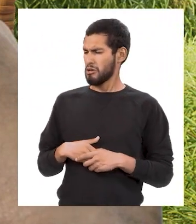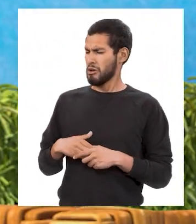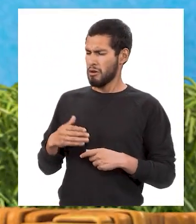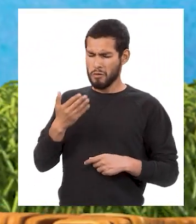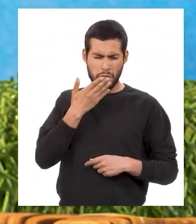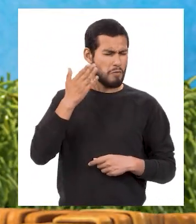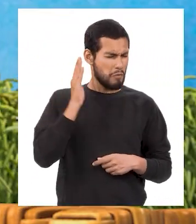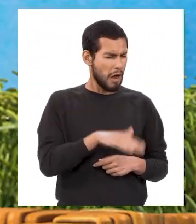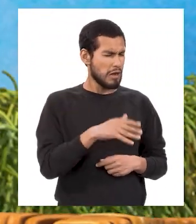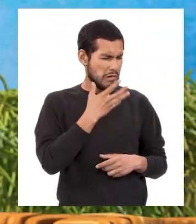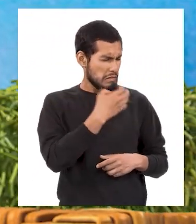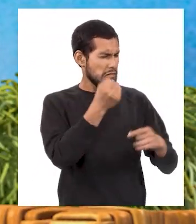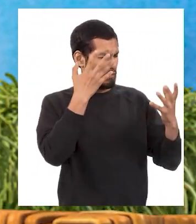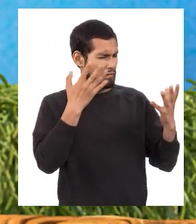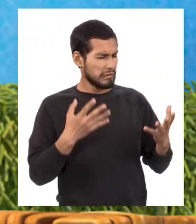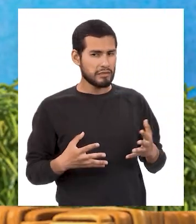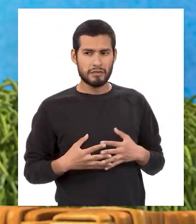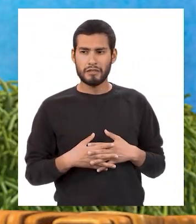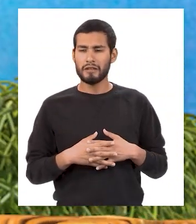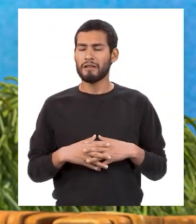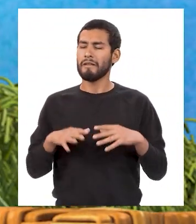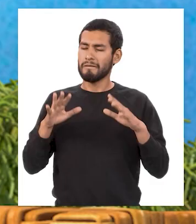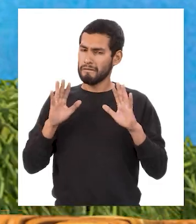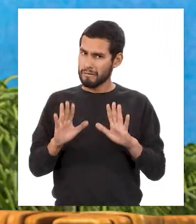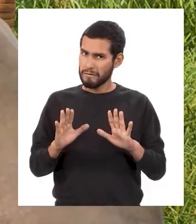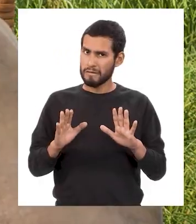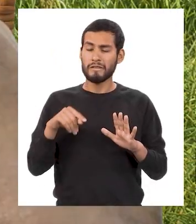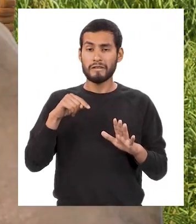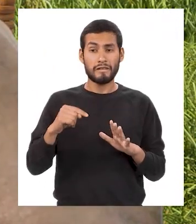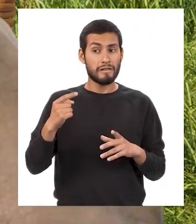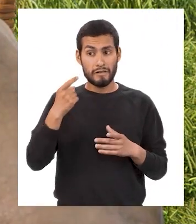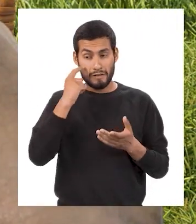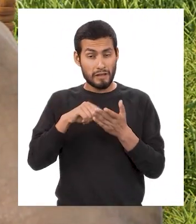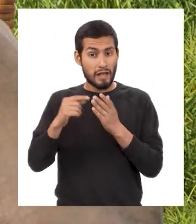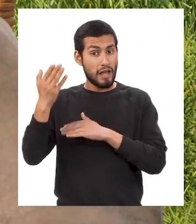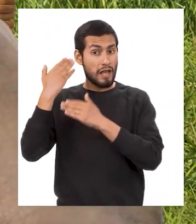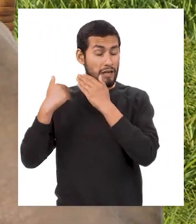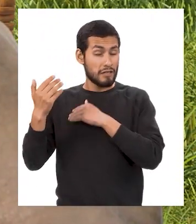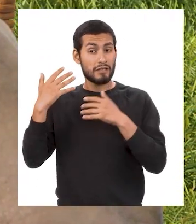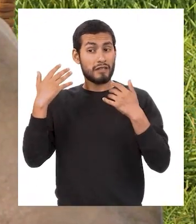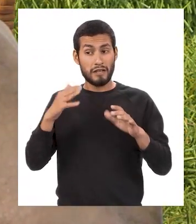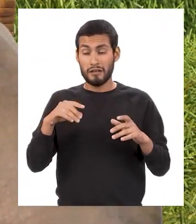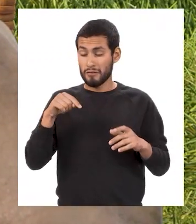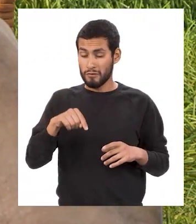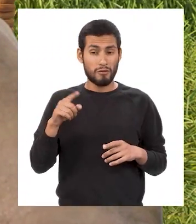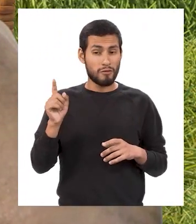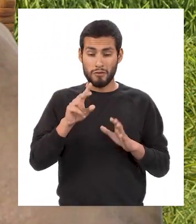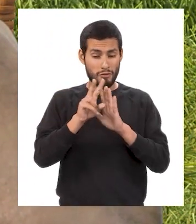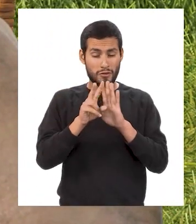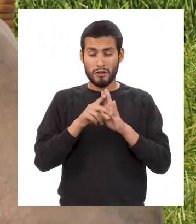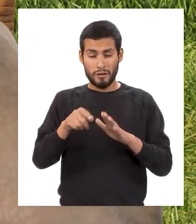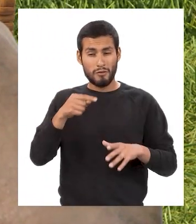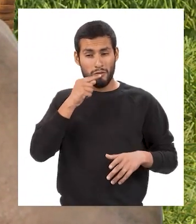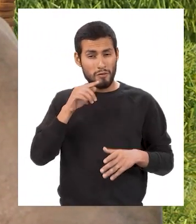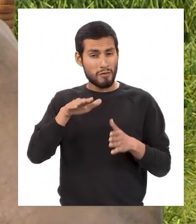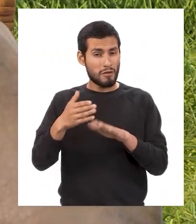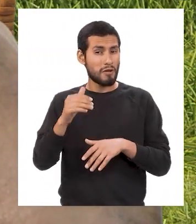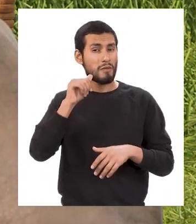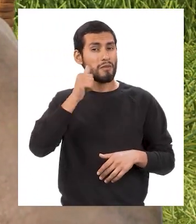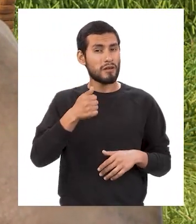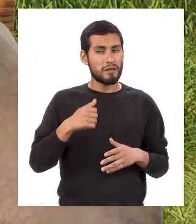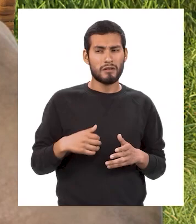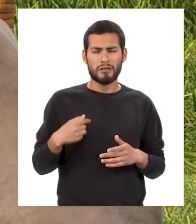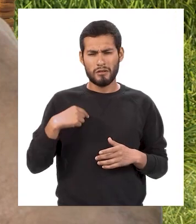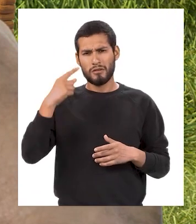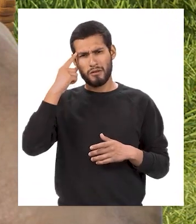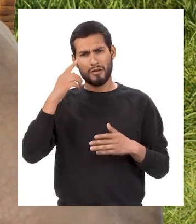destino. ¡Desgraciados! ¡Malditos! Bueno, teniendo en cuenta ese pasado, y ya que no es la voluntad de